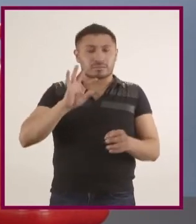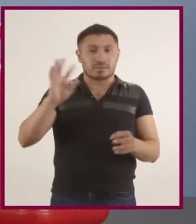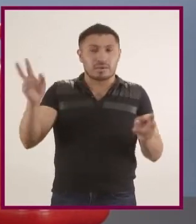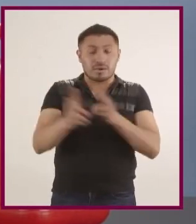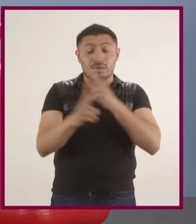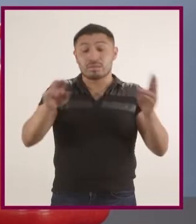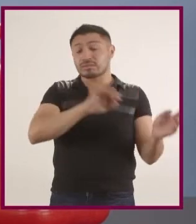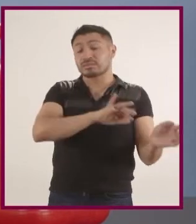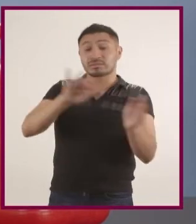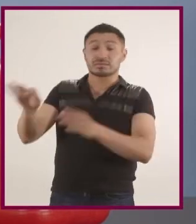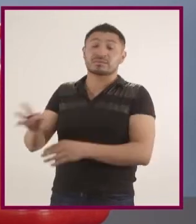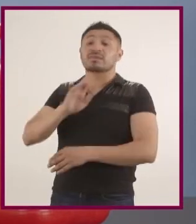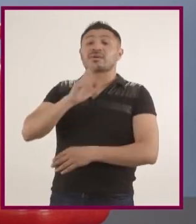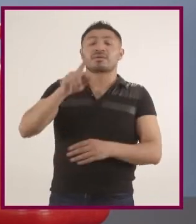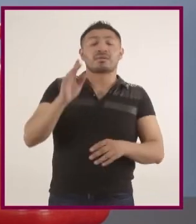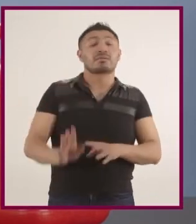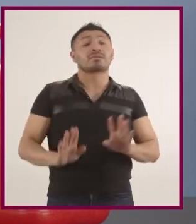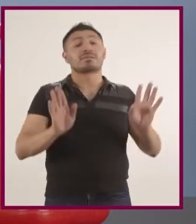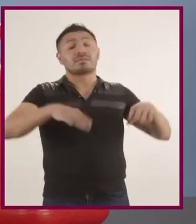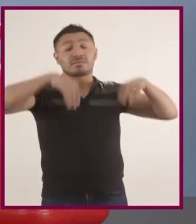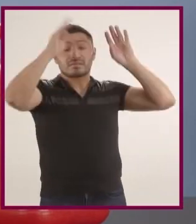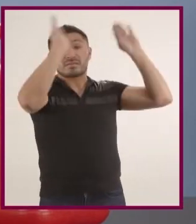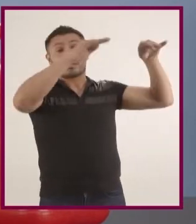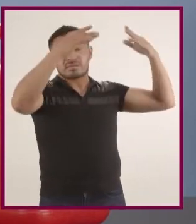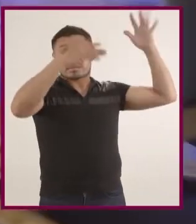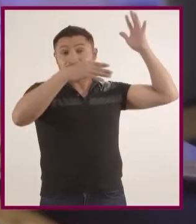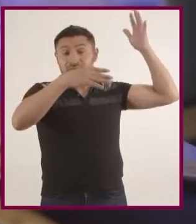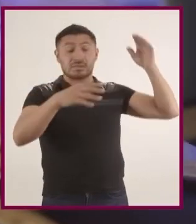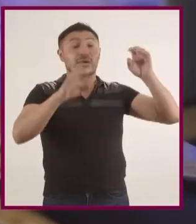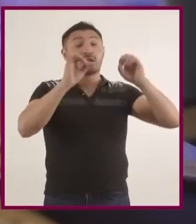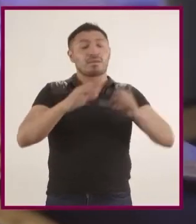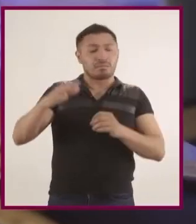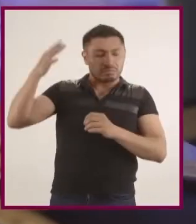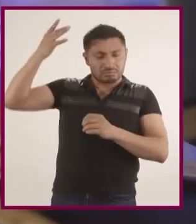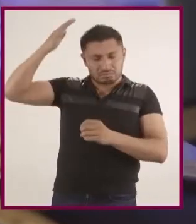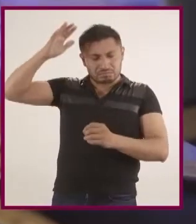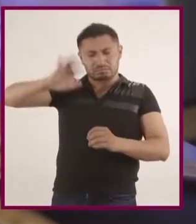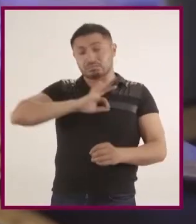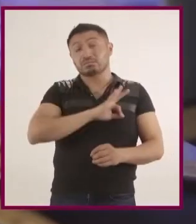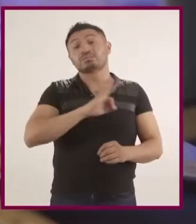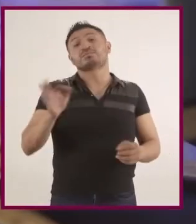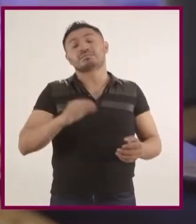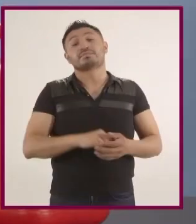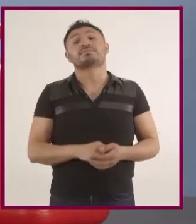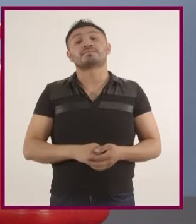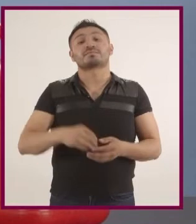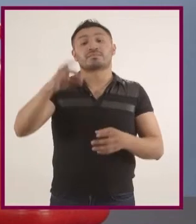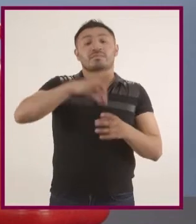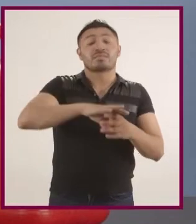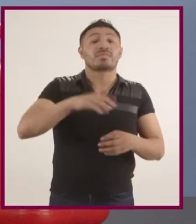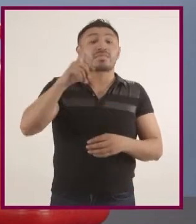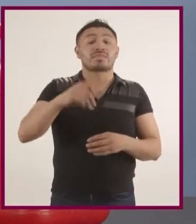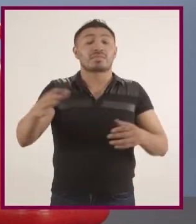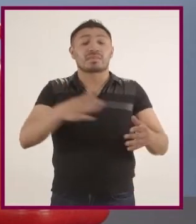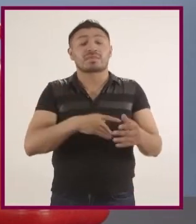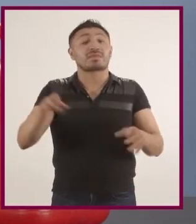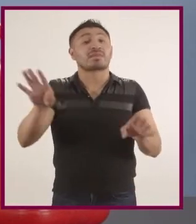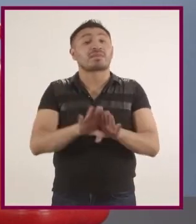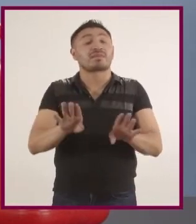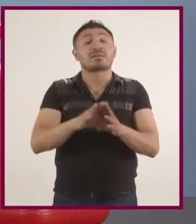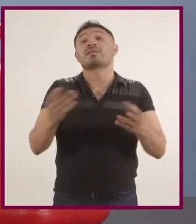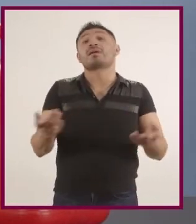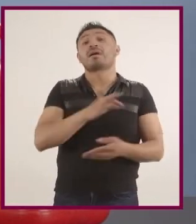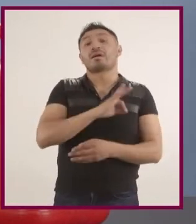secadora preferirse cara al sol o tendiendo en la sombra Cómo podemos vamos a ahorrar agua en la cocina para ahorrar agua en la cocina